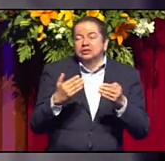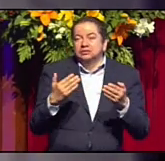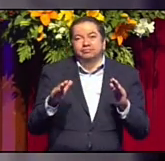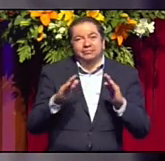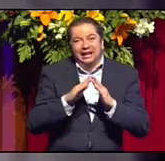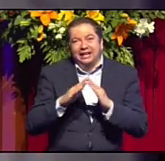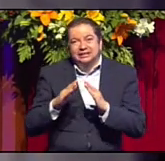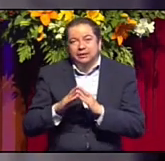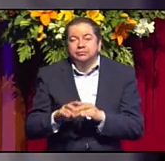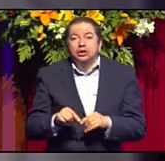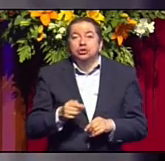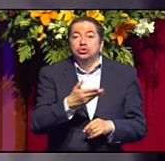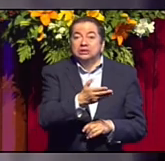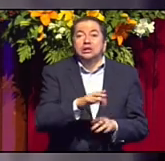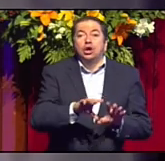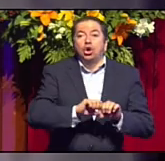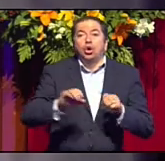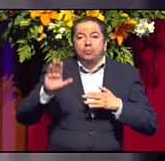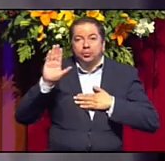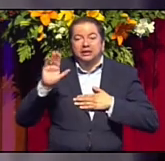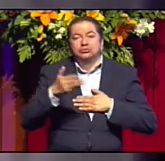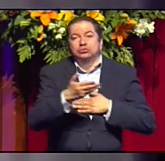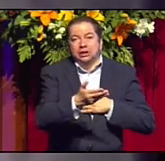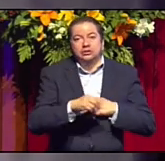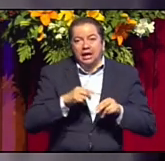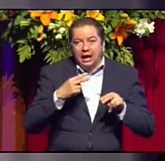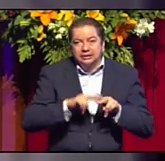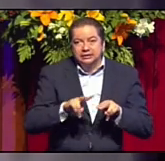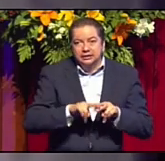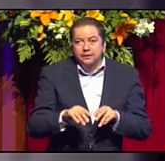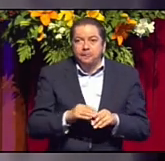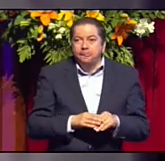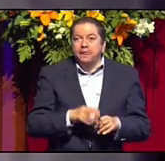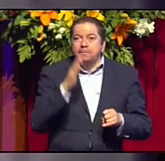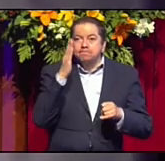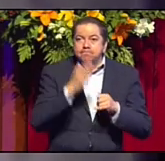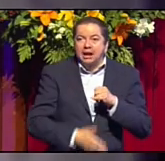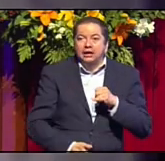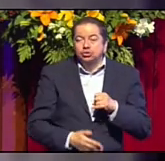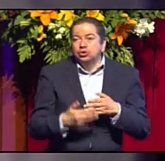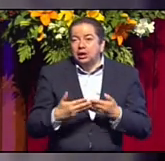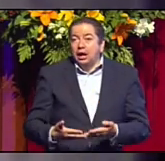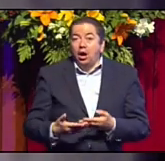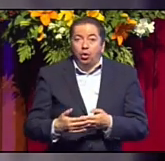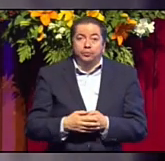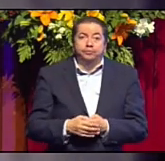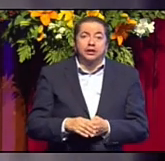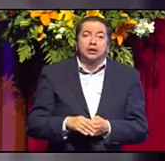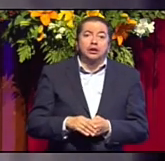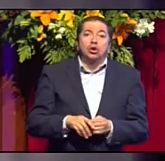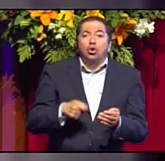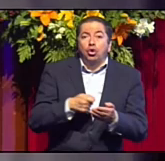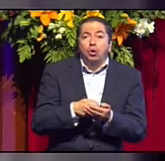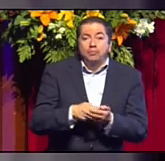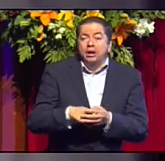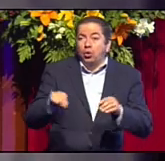terreno. Y él se comprometió a que lo iba a hacer. Por eso, emplazo a José Manuel y que efectivamente no compren un terreno no para 50